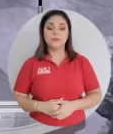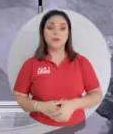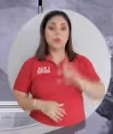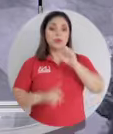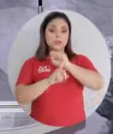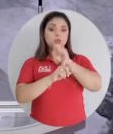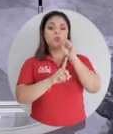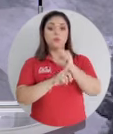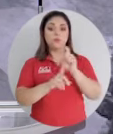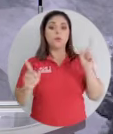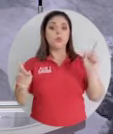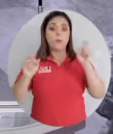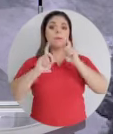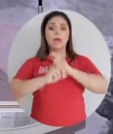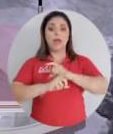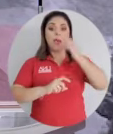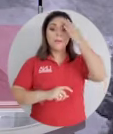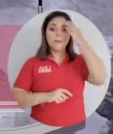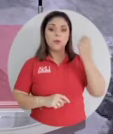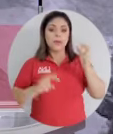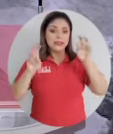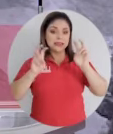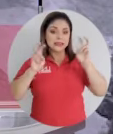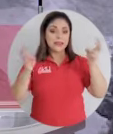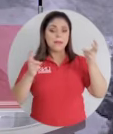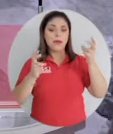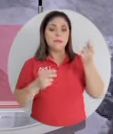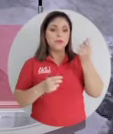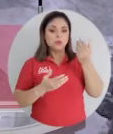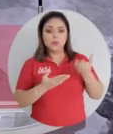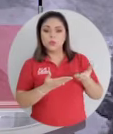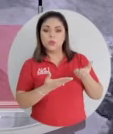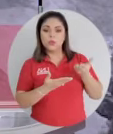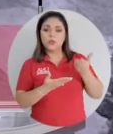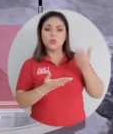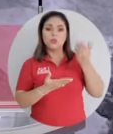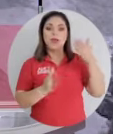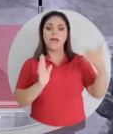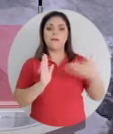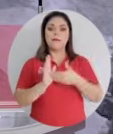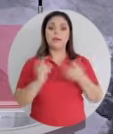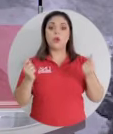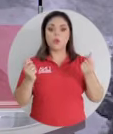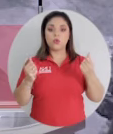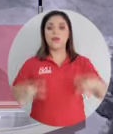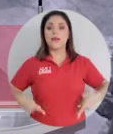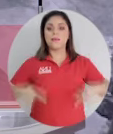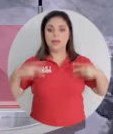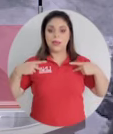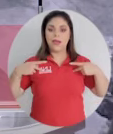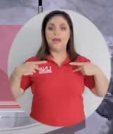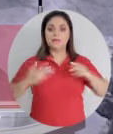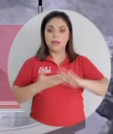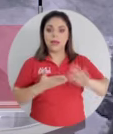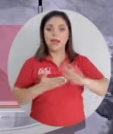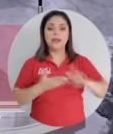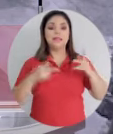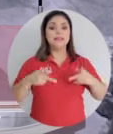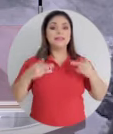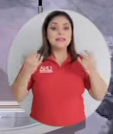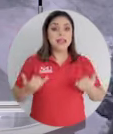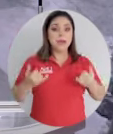Una situación muy compleja porque el tema de la inflación se traduce indiscutiblemente en aumento en el costo de la vida y Así ya es. la población costarricense